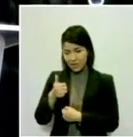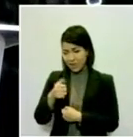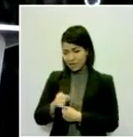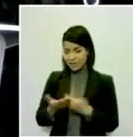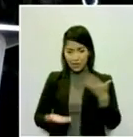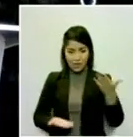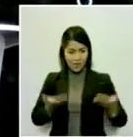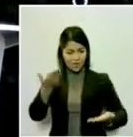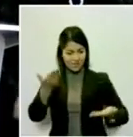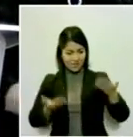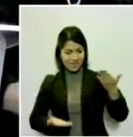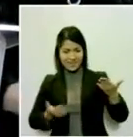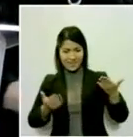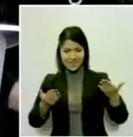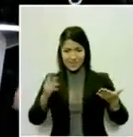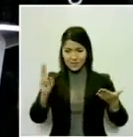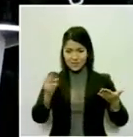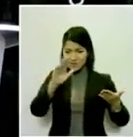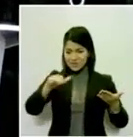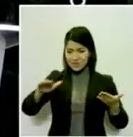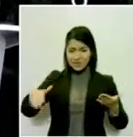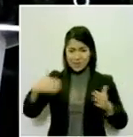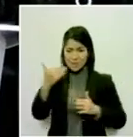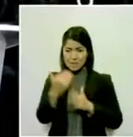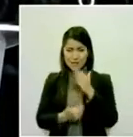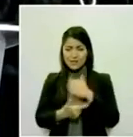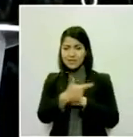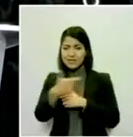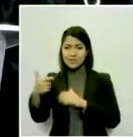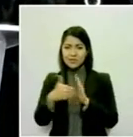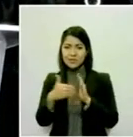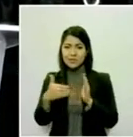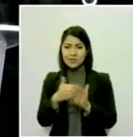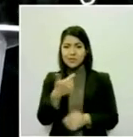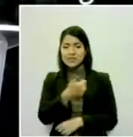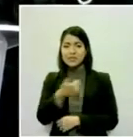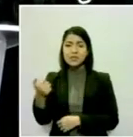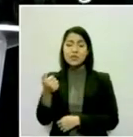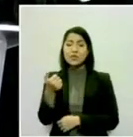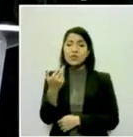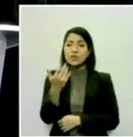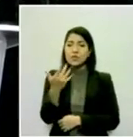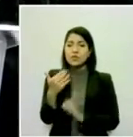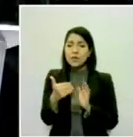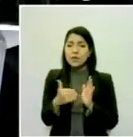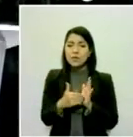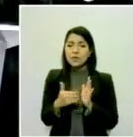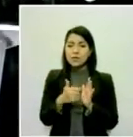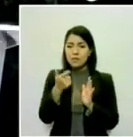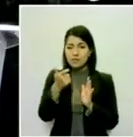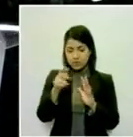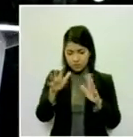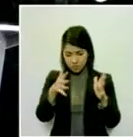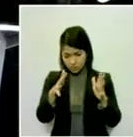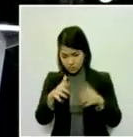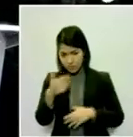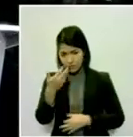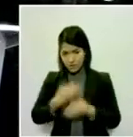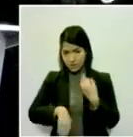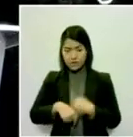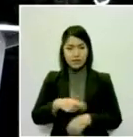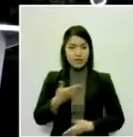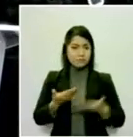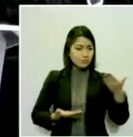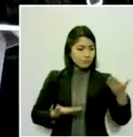Comparando, Universidad Michoacana, 700 millones, un poco menos. 650 millones de pesos de déficit.